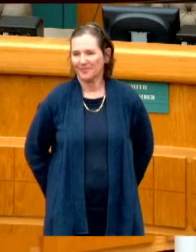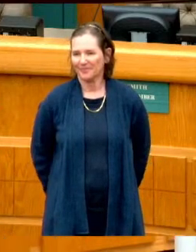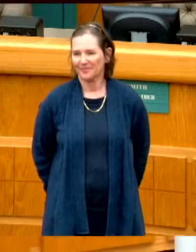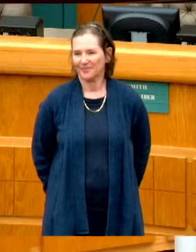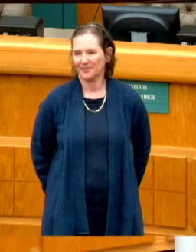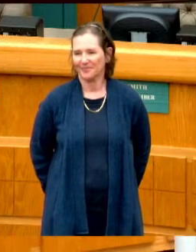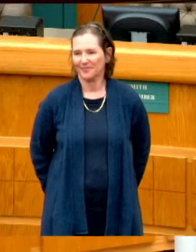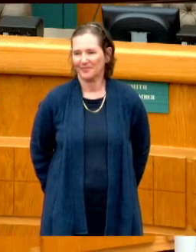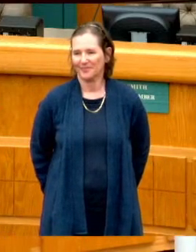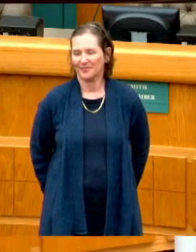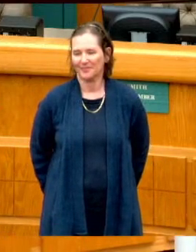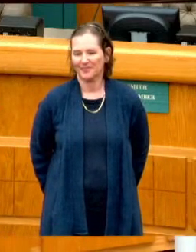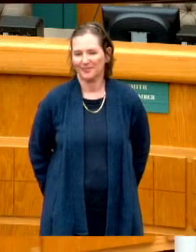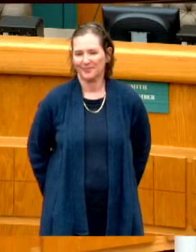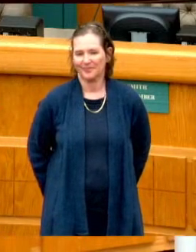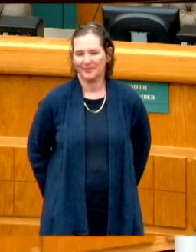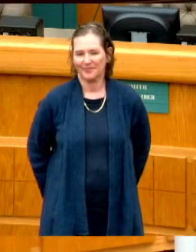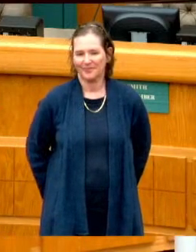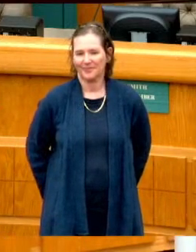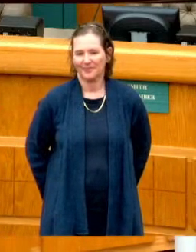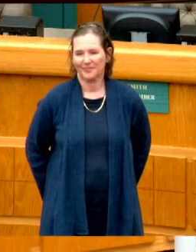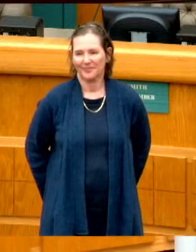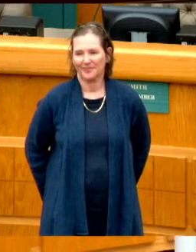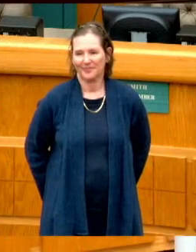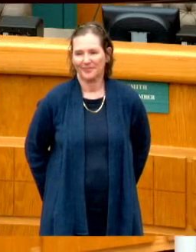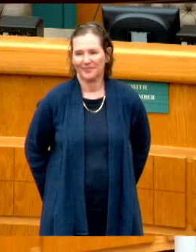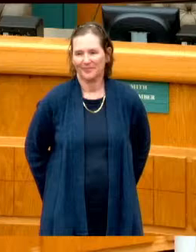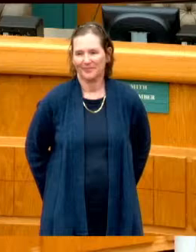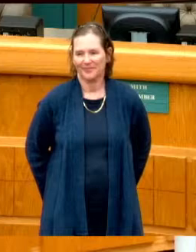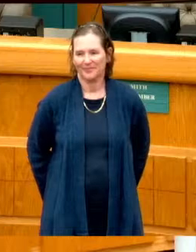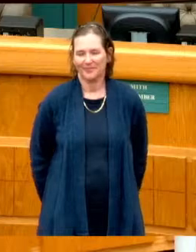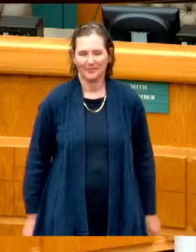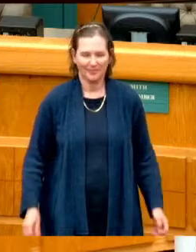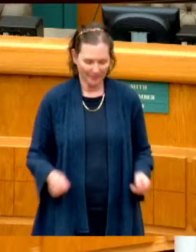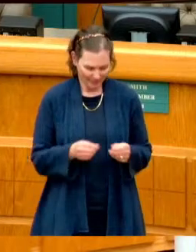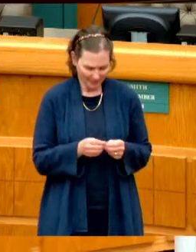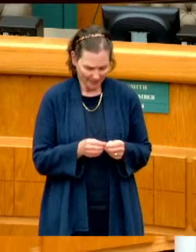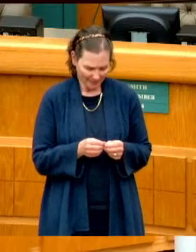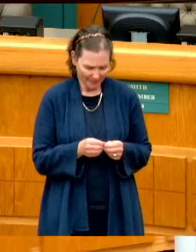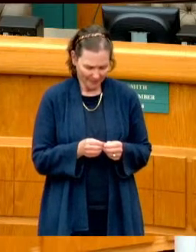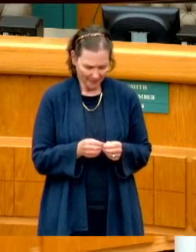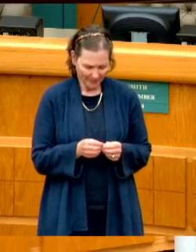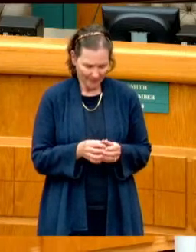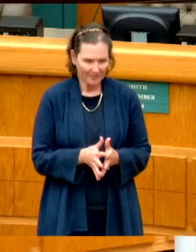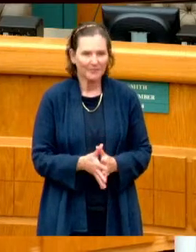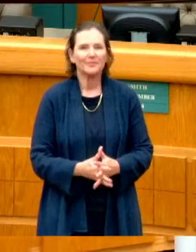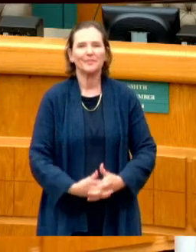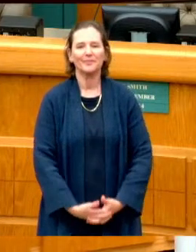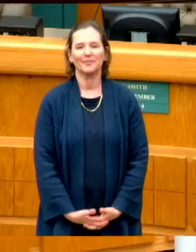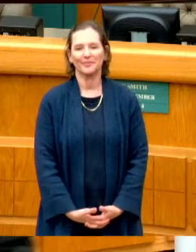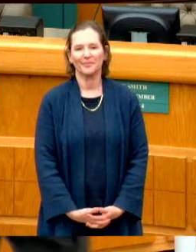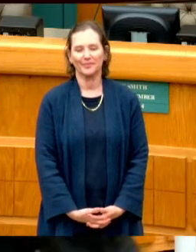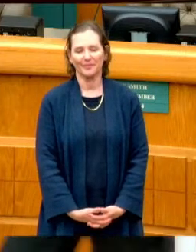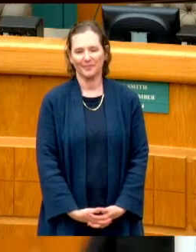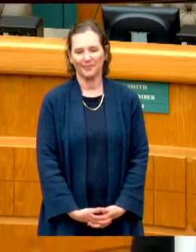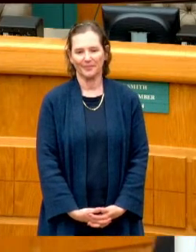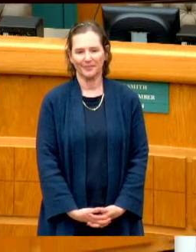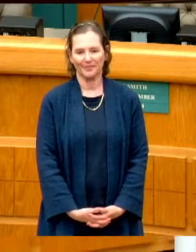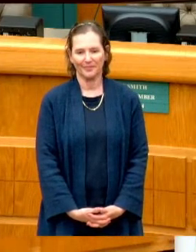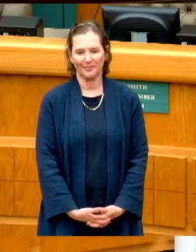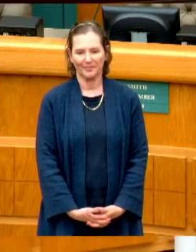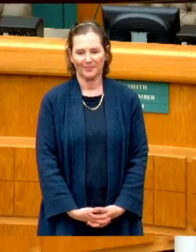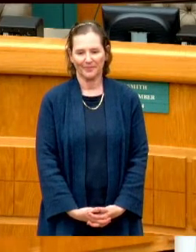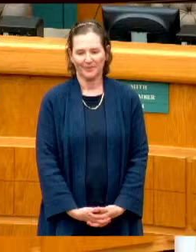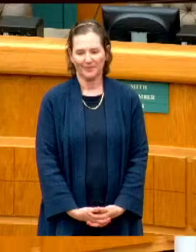una iglesia para los educadores. Mañana estaremos también en Port Aransas. Nuestro trabajo continúa enfocándose en los más vulnerables y las personas